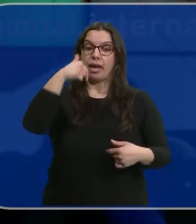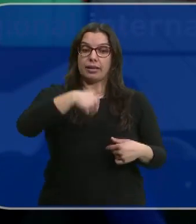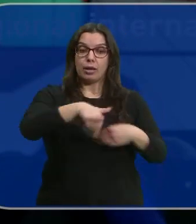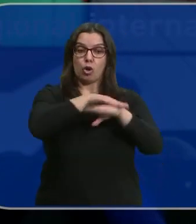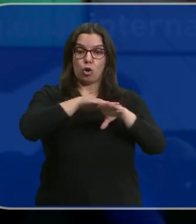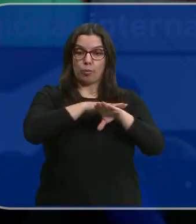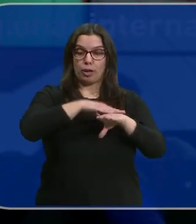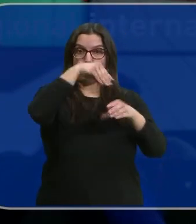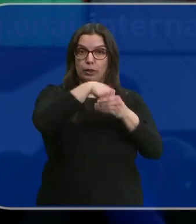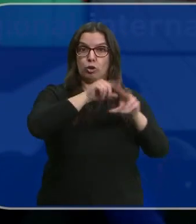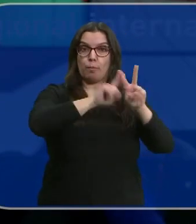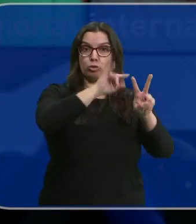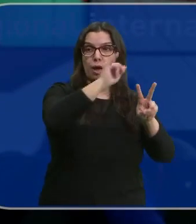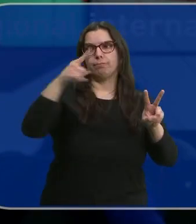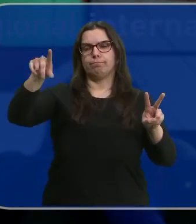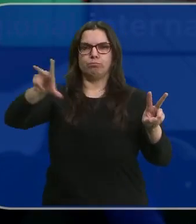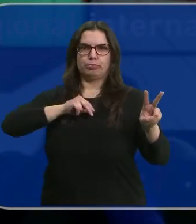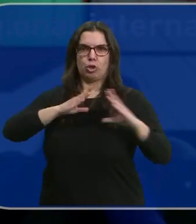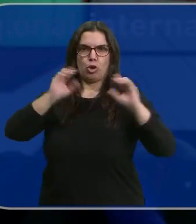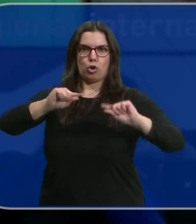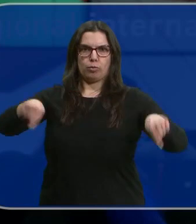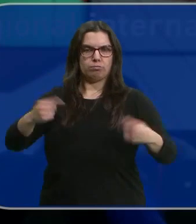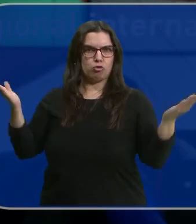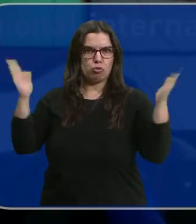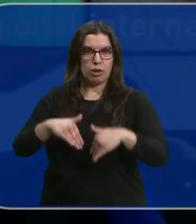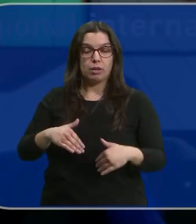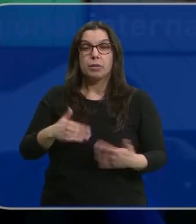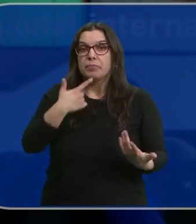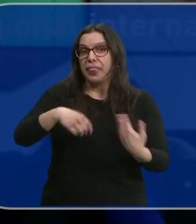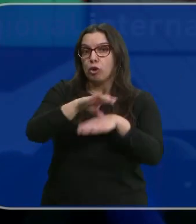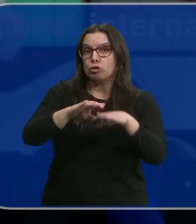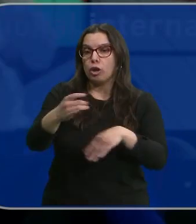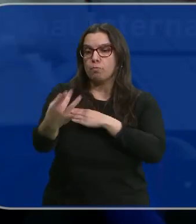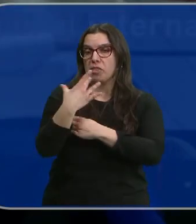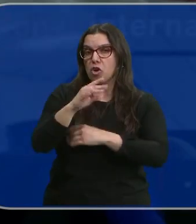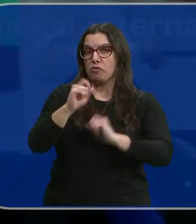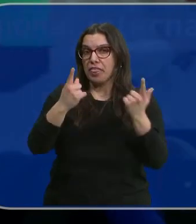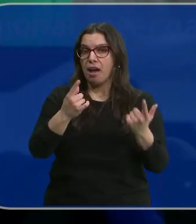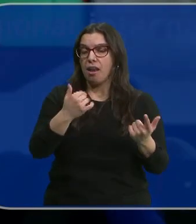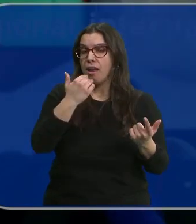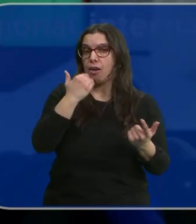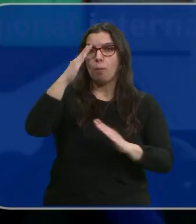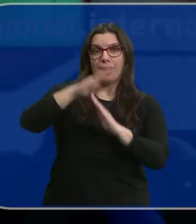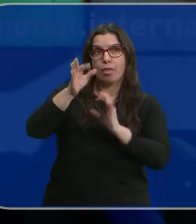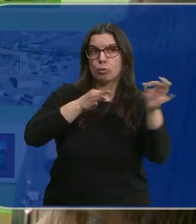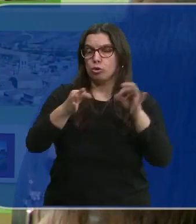en el Gobierno. El consejero ha confirmado que no le ha llegado ninguna notificación oficial de esta paralización.